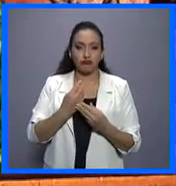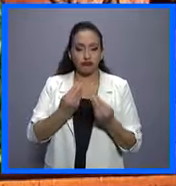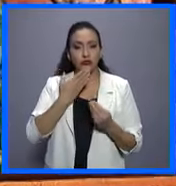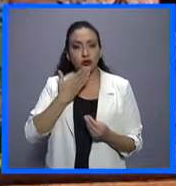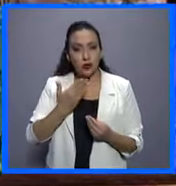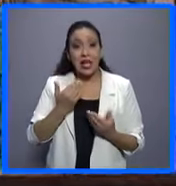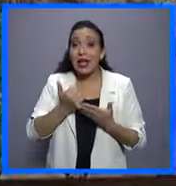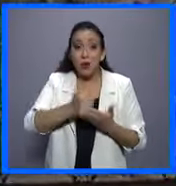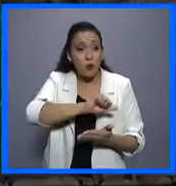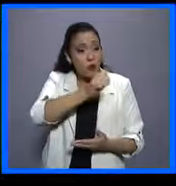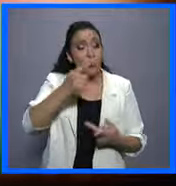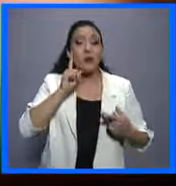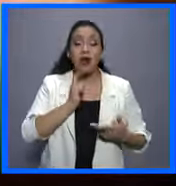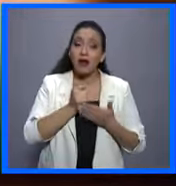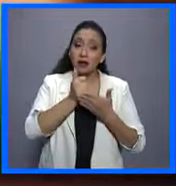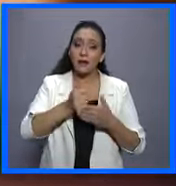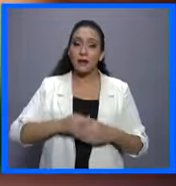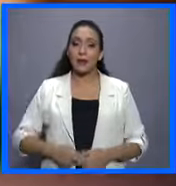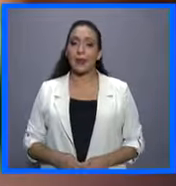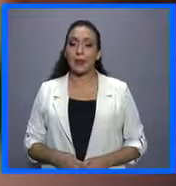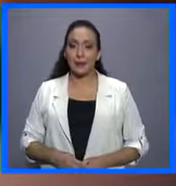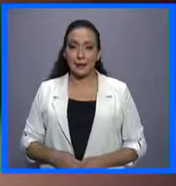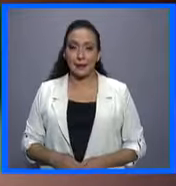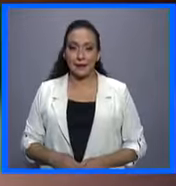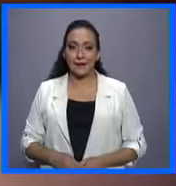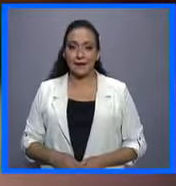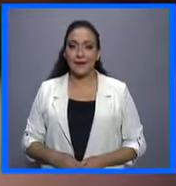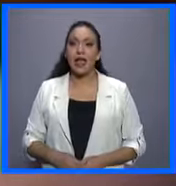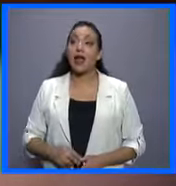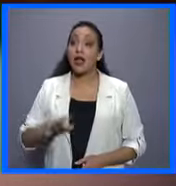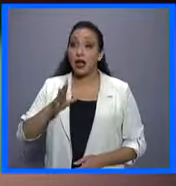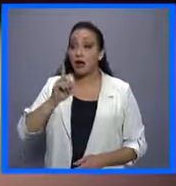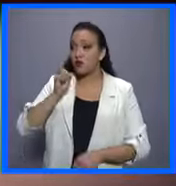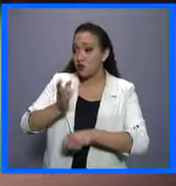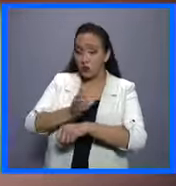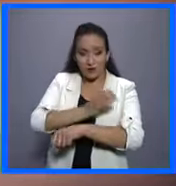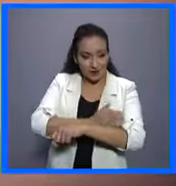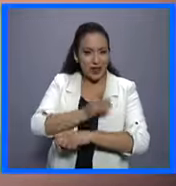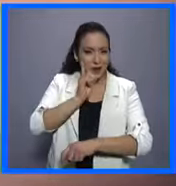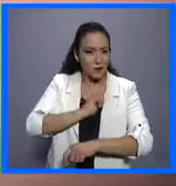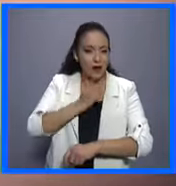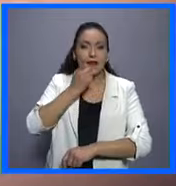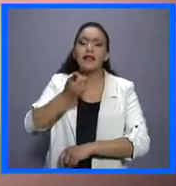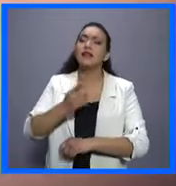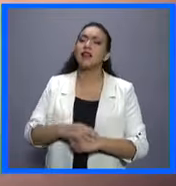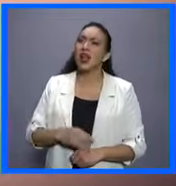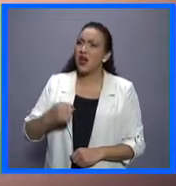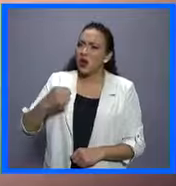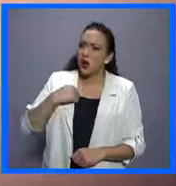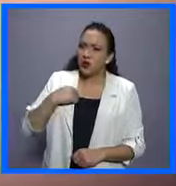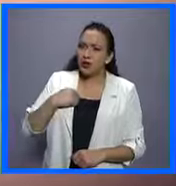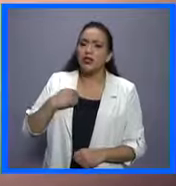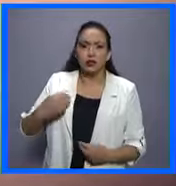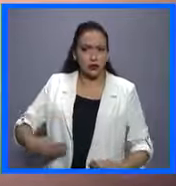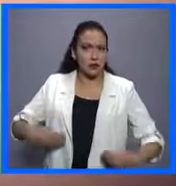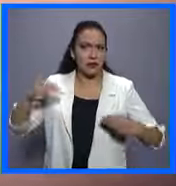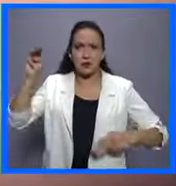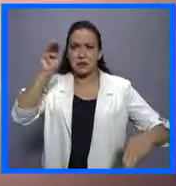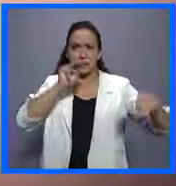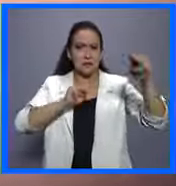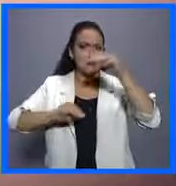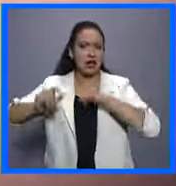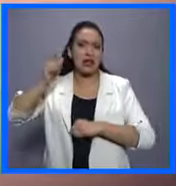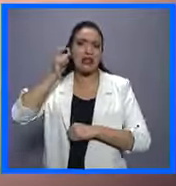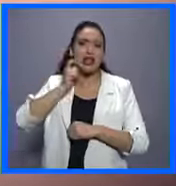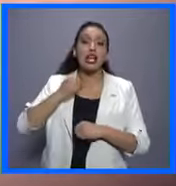otras mujeres. Inclusive ha habido compañeras que dicen, bueno, ¿y quién me va a perseguir hasta la Sierra de Guerrero si voy a